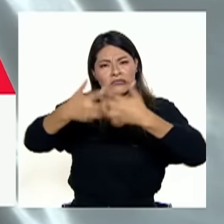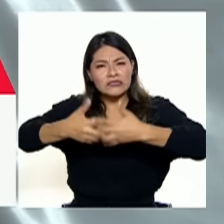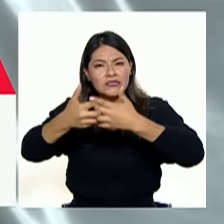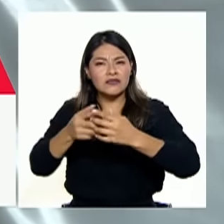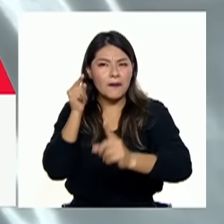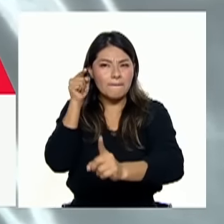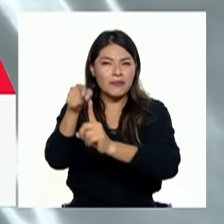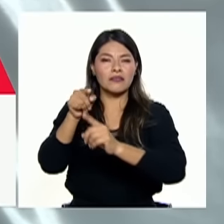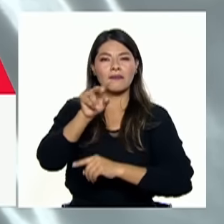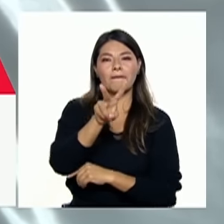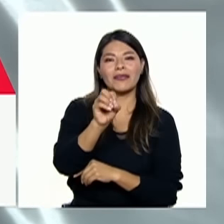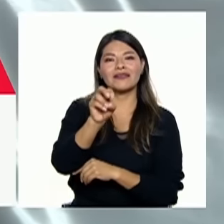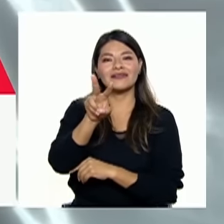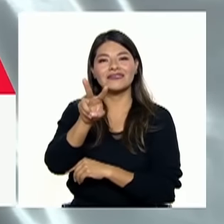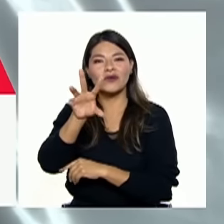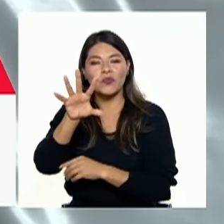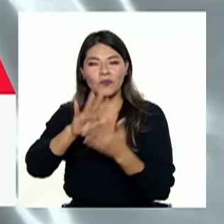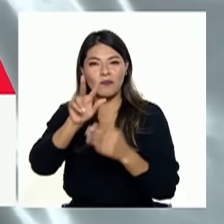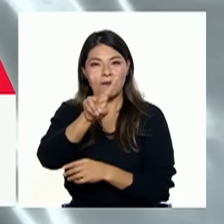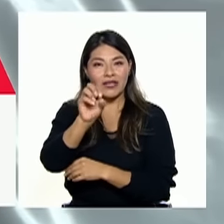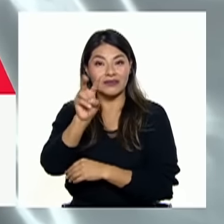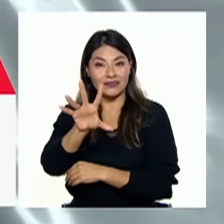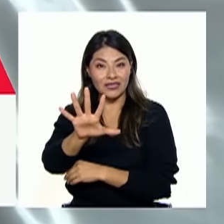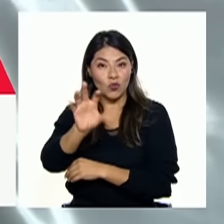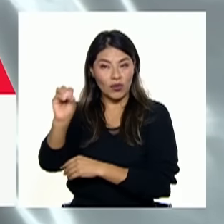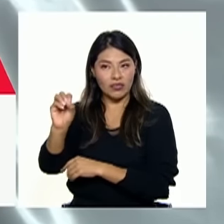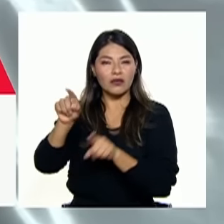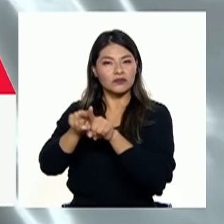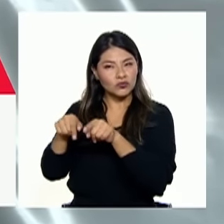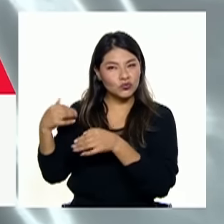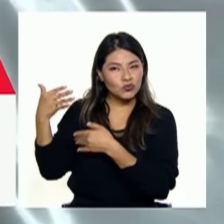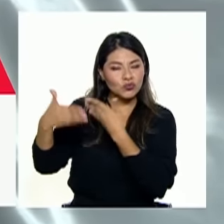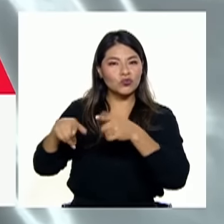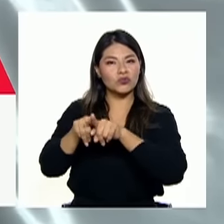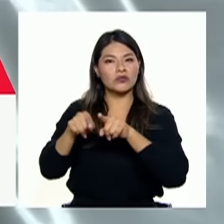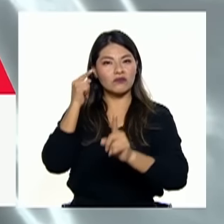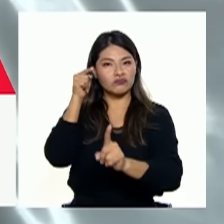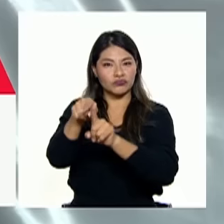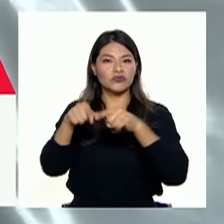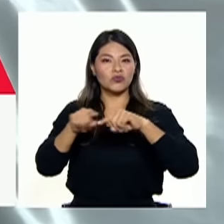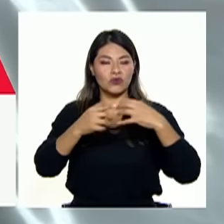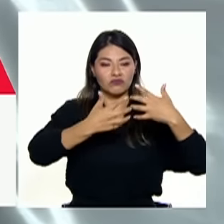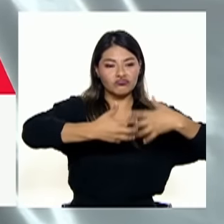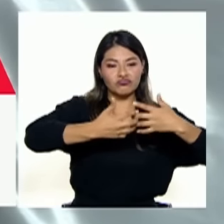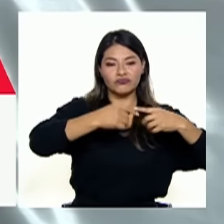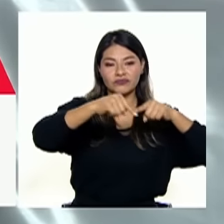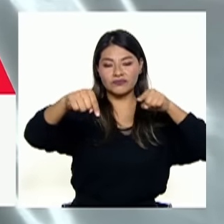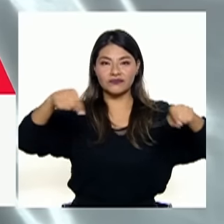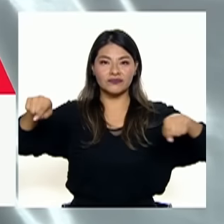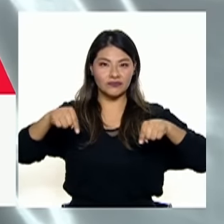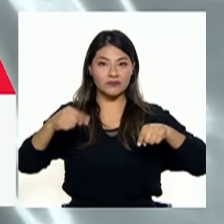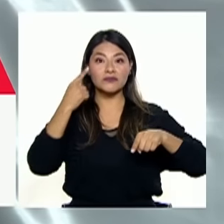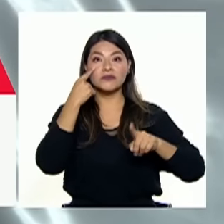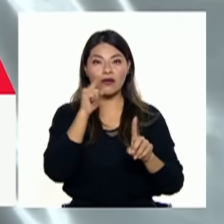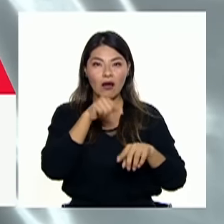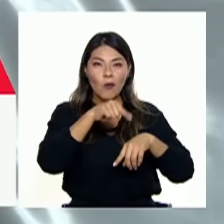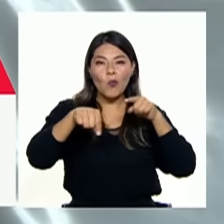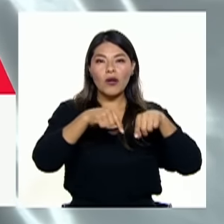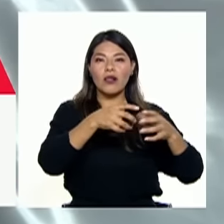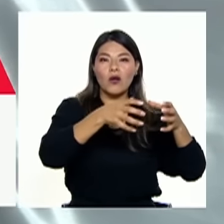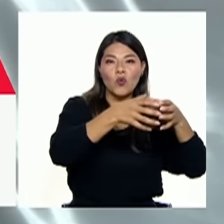logrado formular 760 propuestas de desarrollo industrial con enfoque territorial y ha identificado